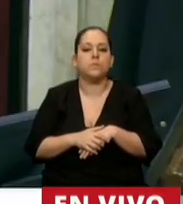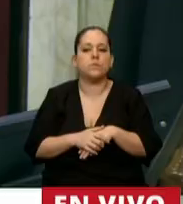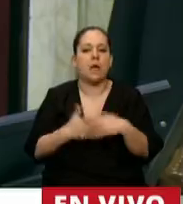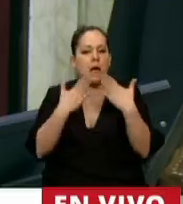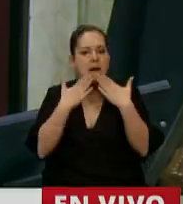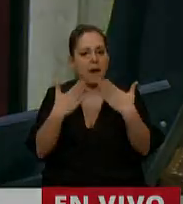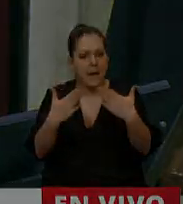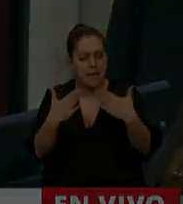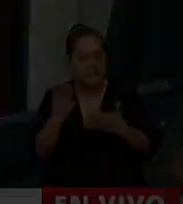Gracias, diputada.